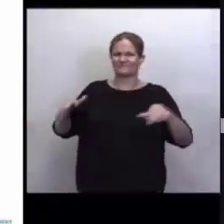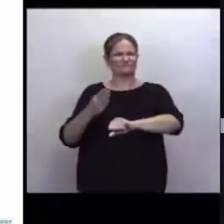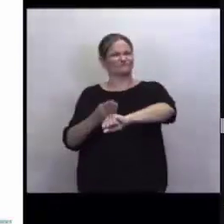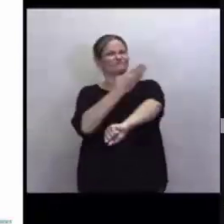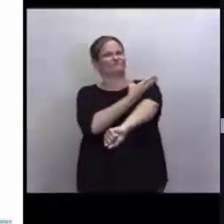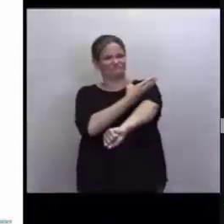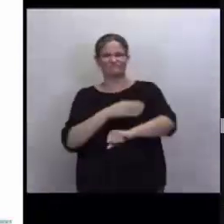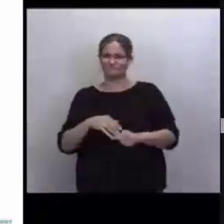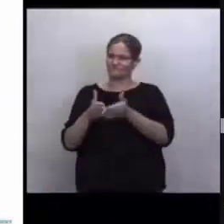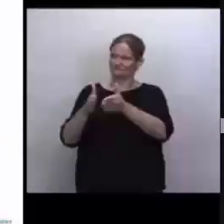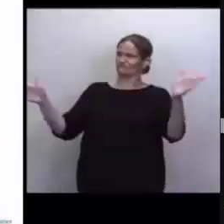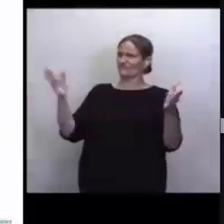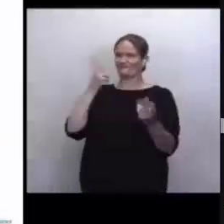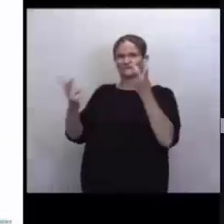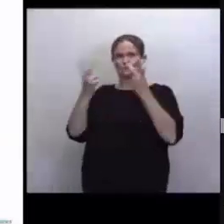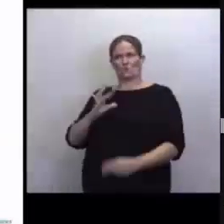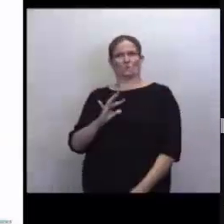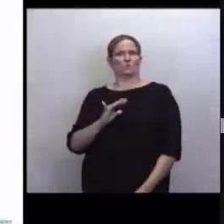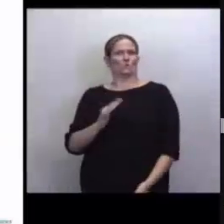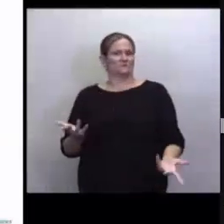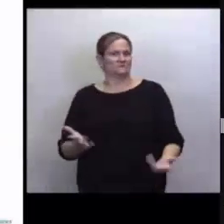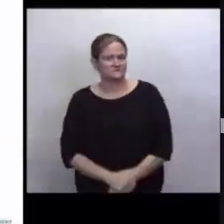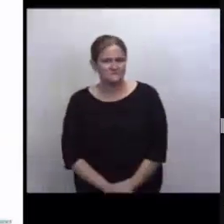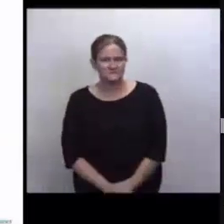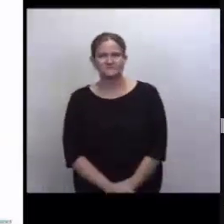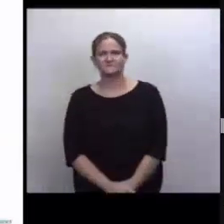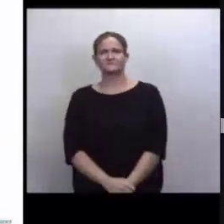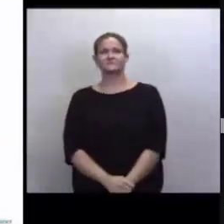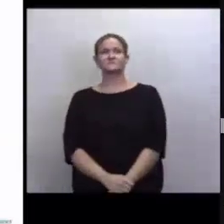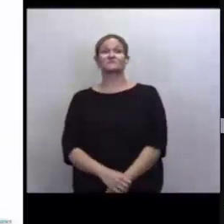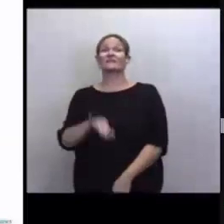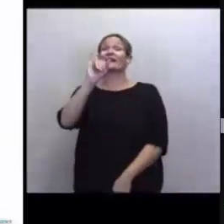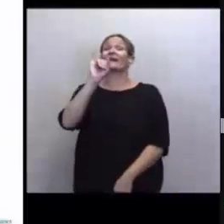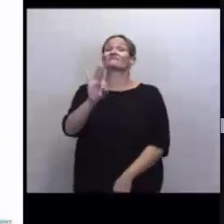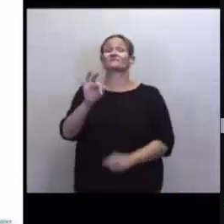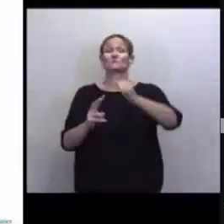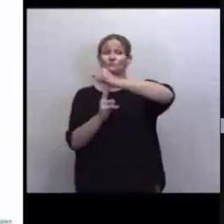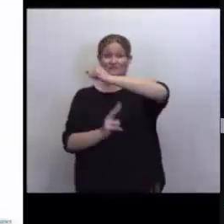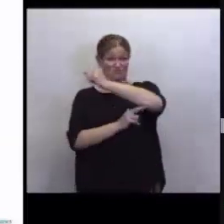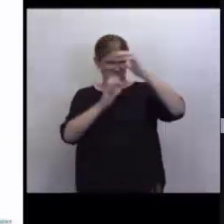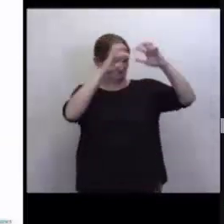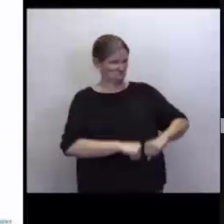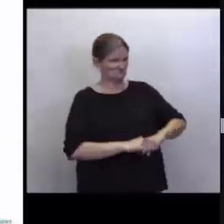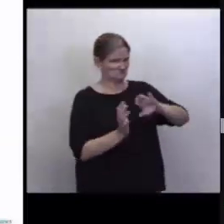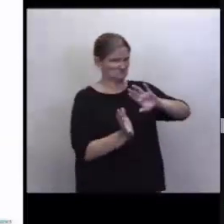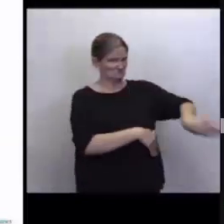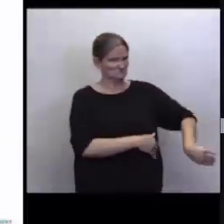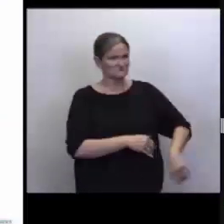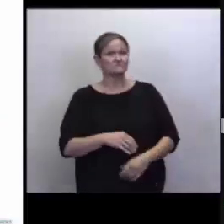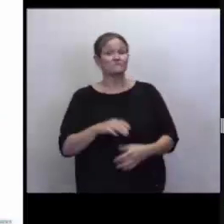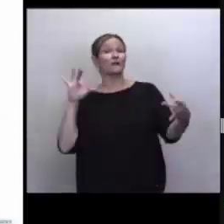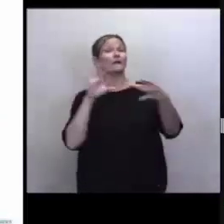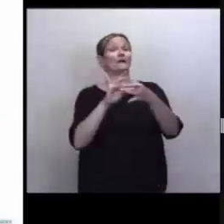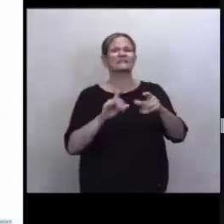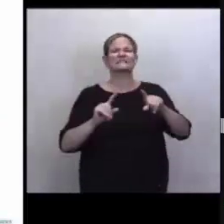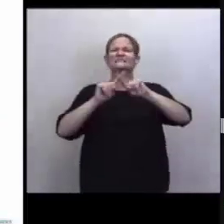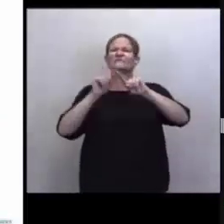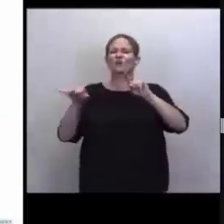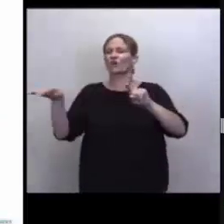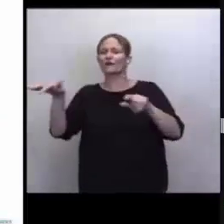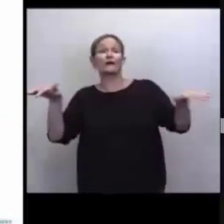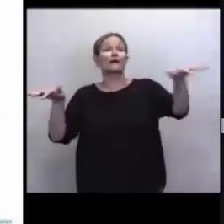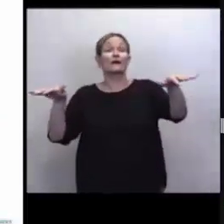nuevos y mejorados como resultado de la eliminación de la infraestructura de transporte asociada con la